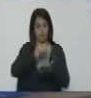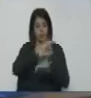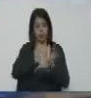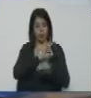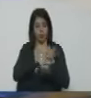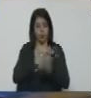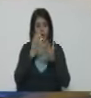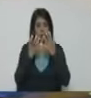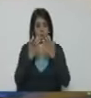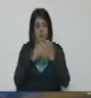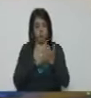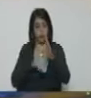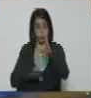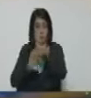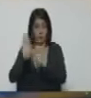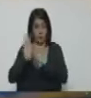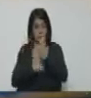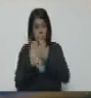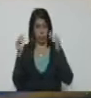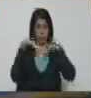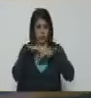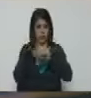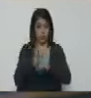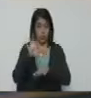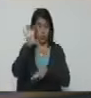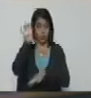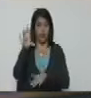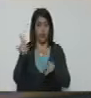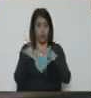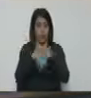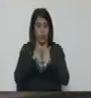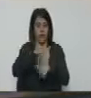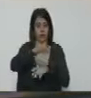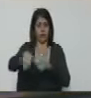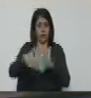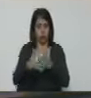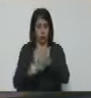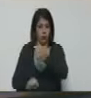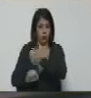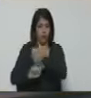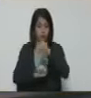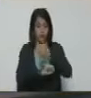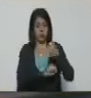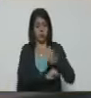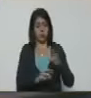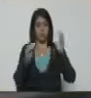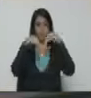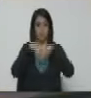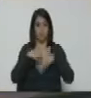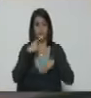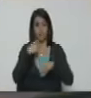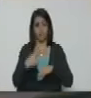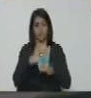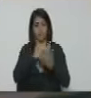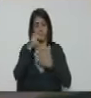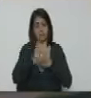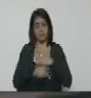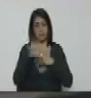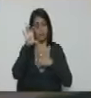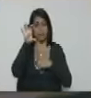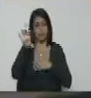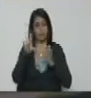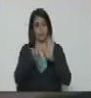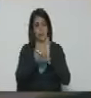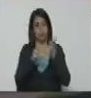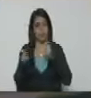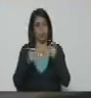del excedente y el desarrollo integral del país de manera endógena sostenible. De acuerdo con lo establecido en el Plan de la Patria y la